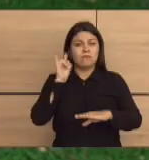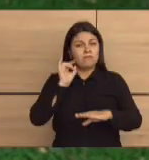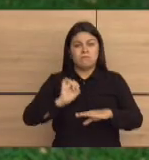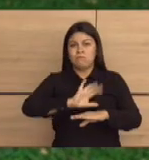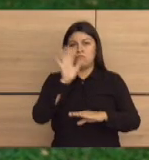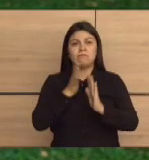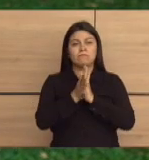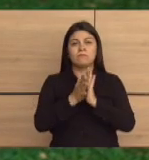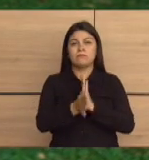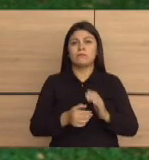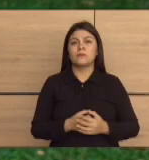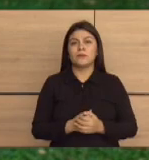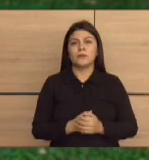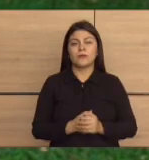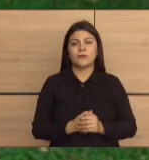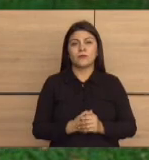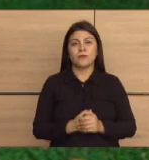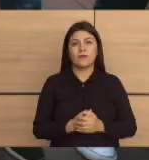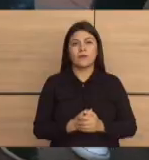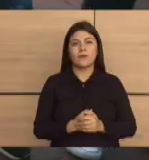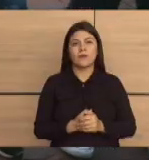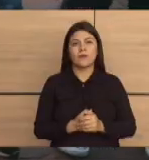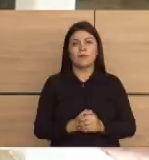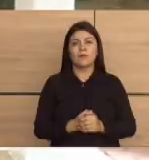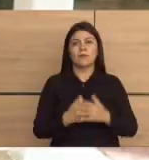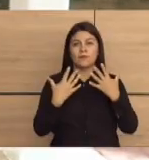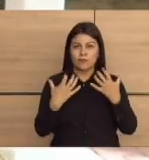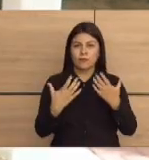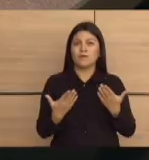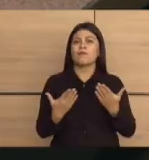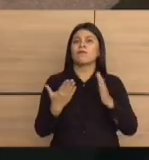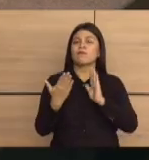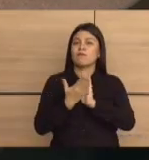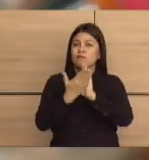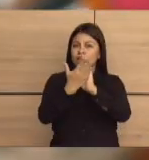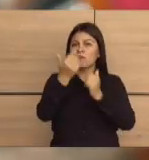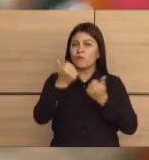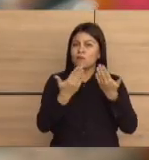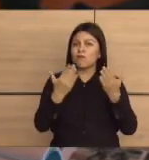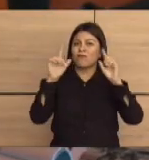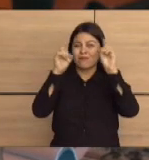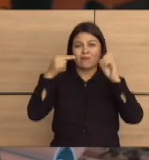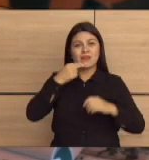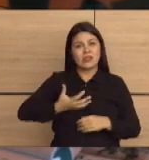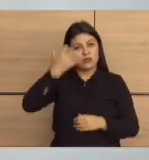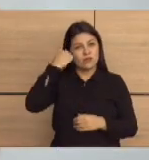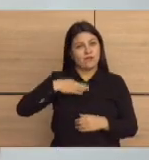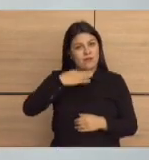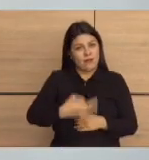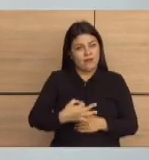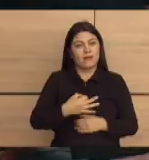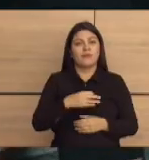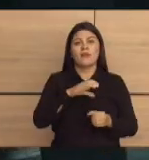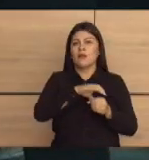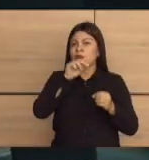manera de integrar un sistema que permita que esa construcción de historia, de ética y de ciudadanía sea la